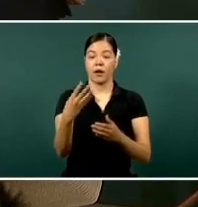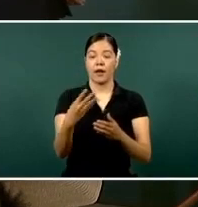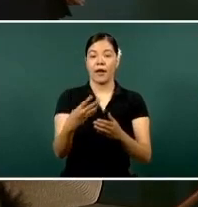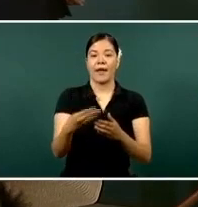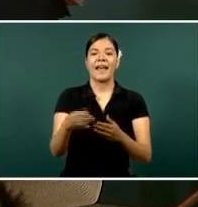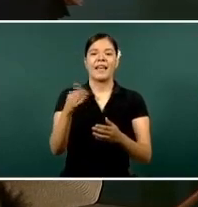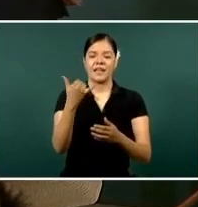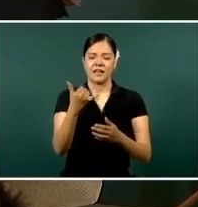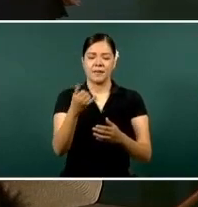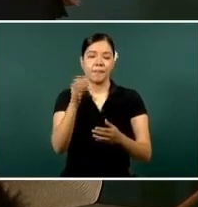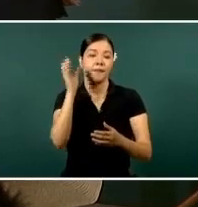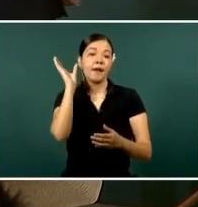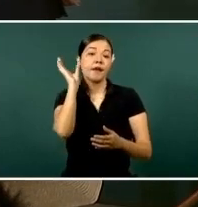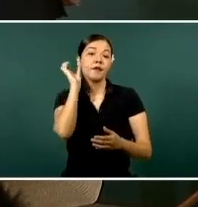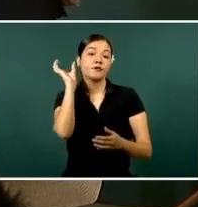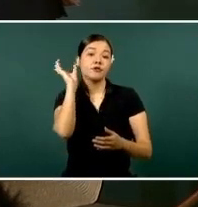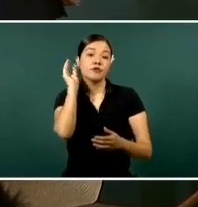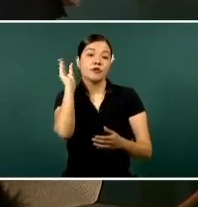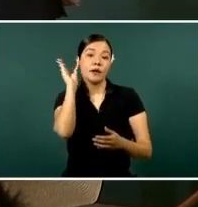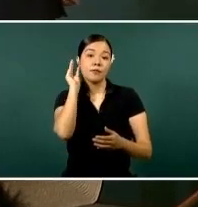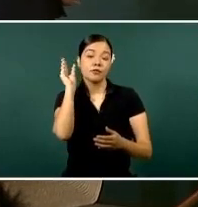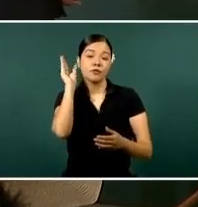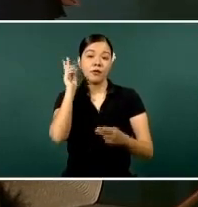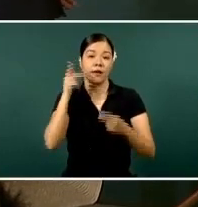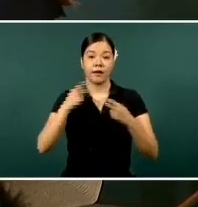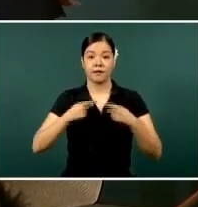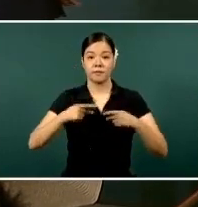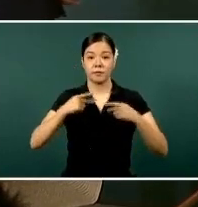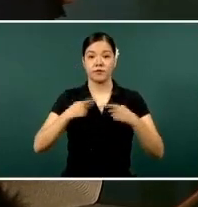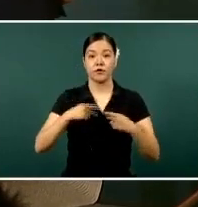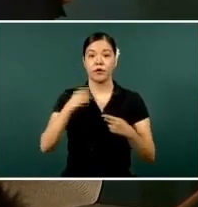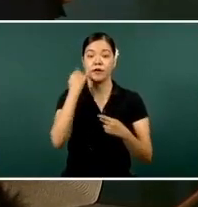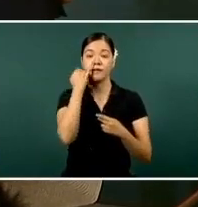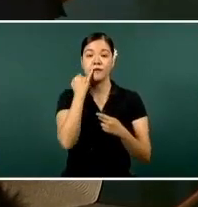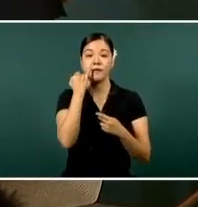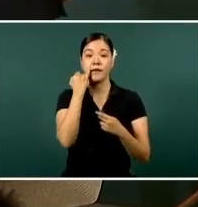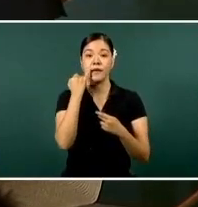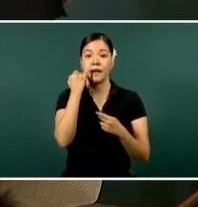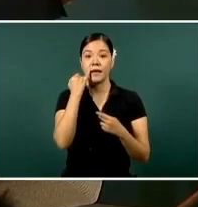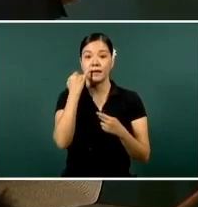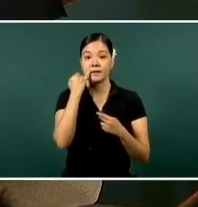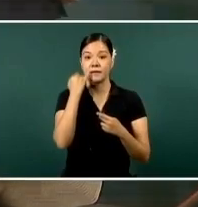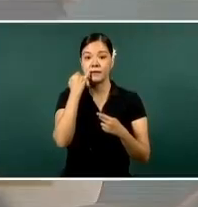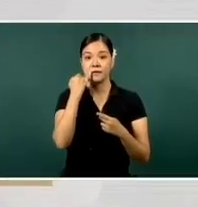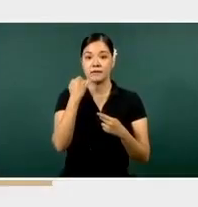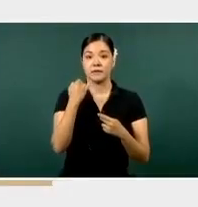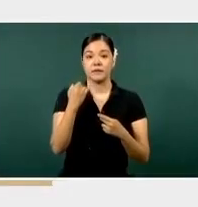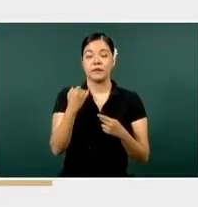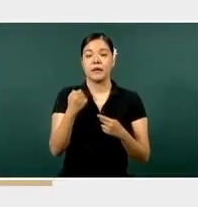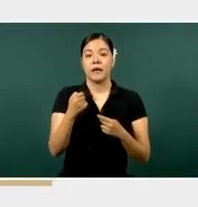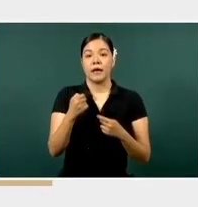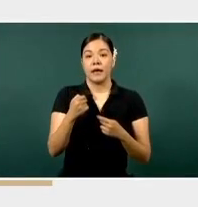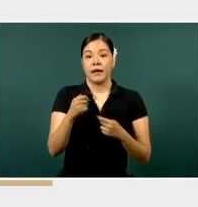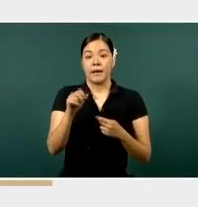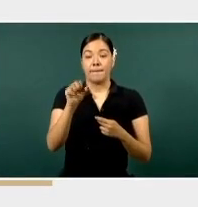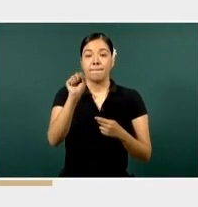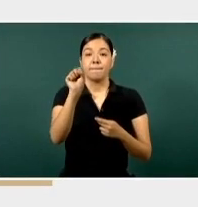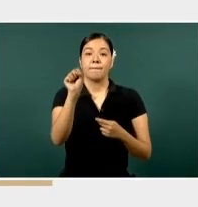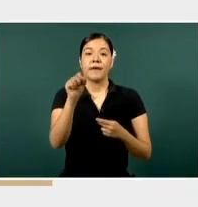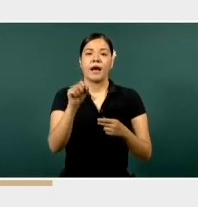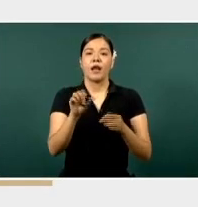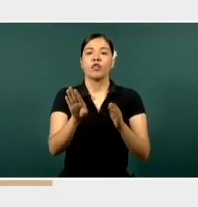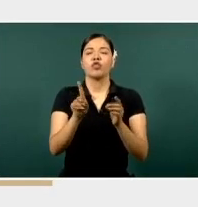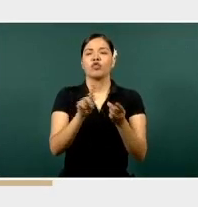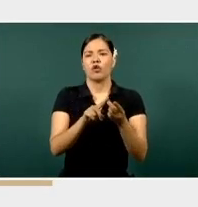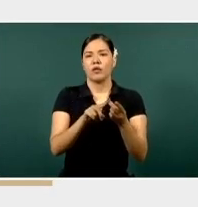los 68 pueblos indígenas de México y al pueblo afromexicano en 27 entidades